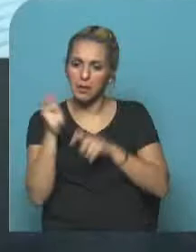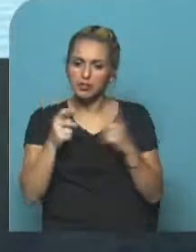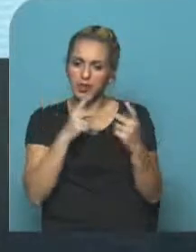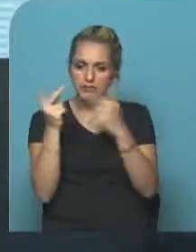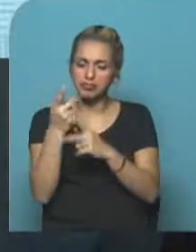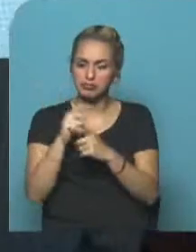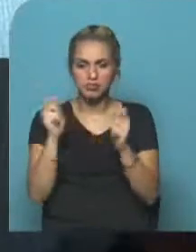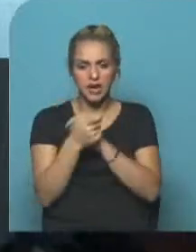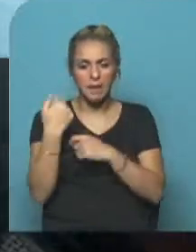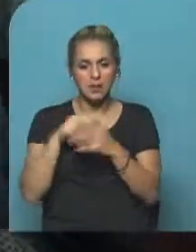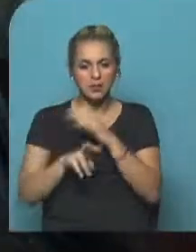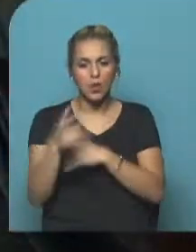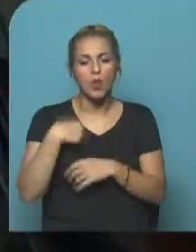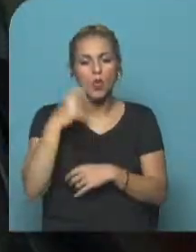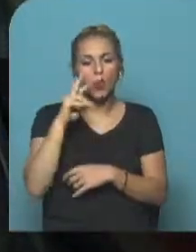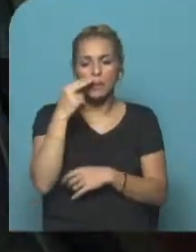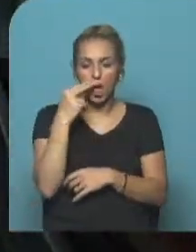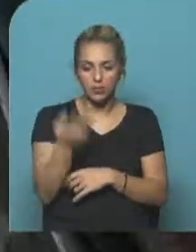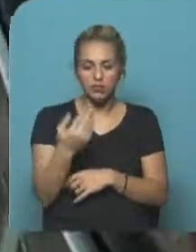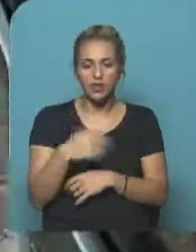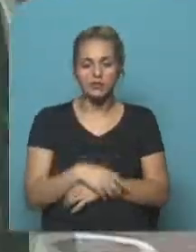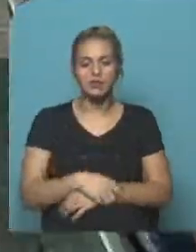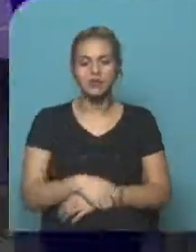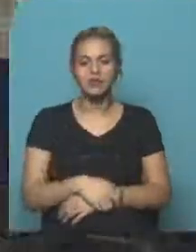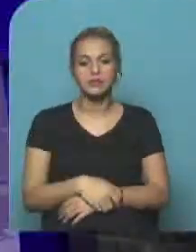a la ciudad en 2011.